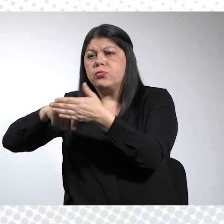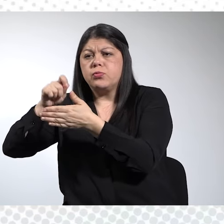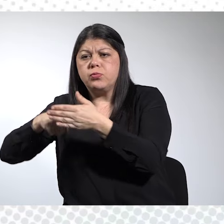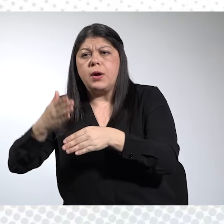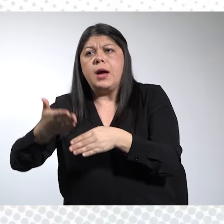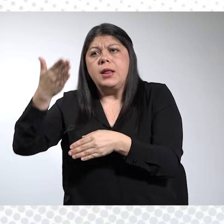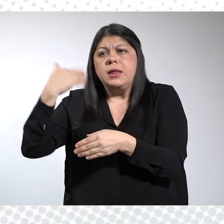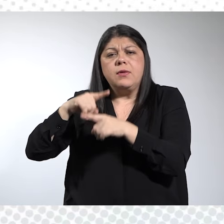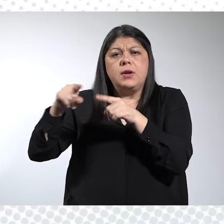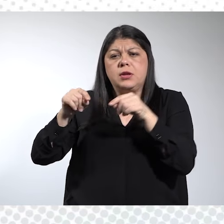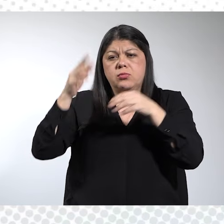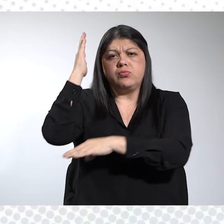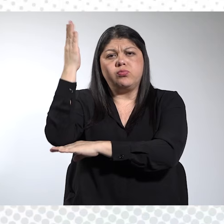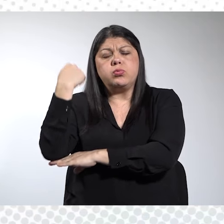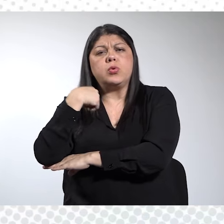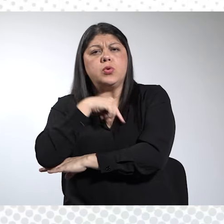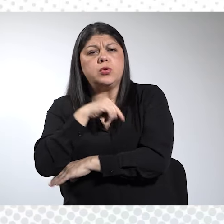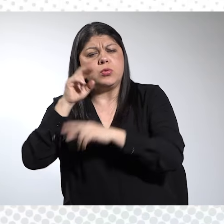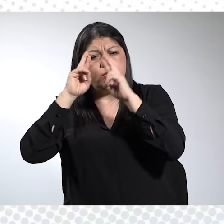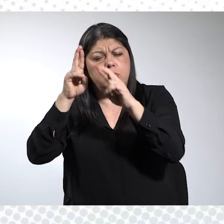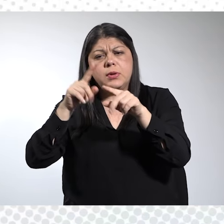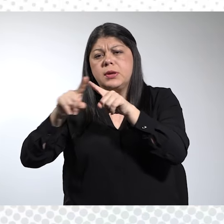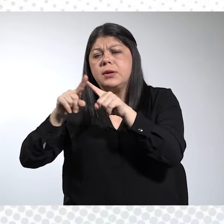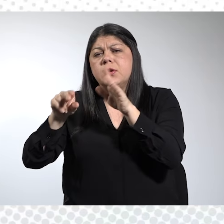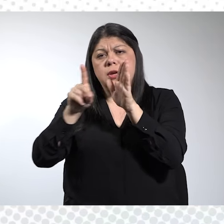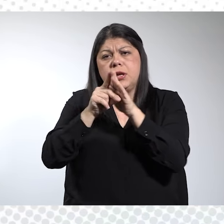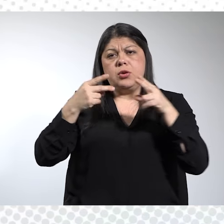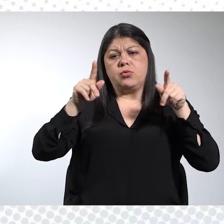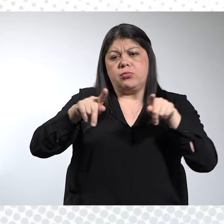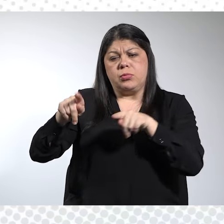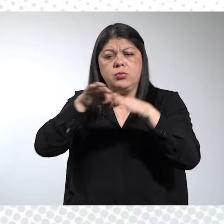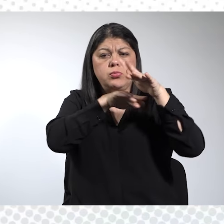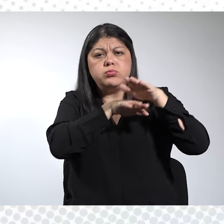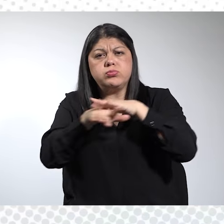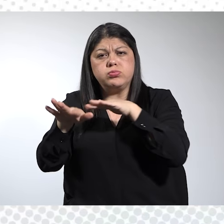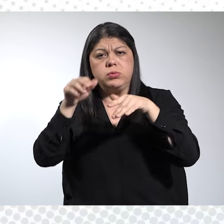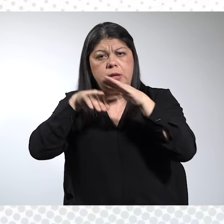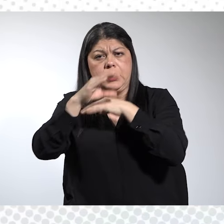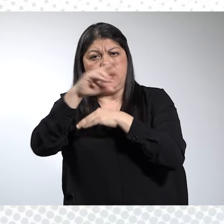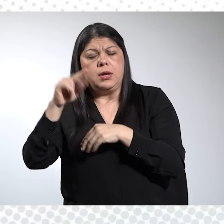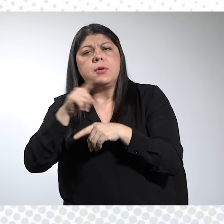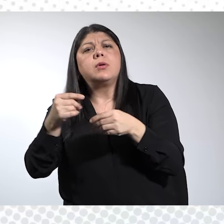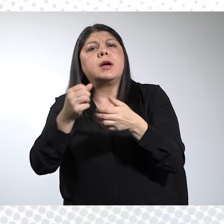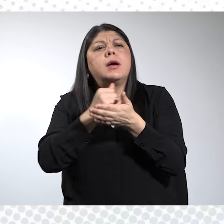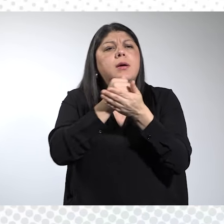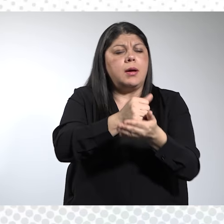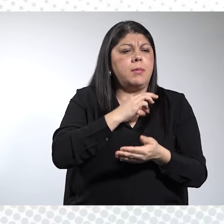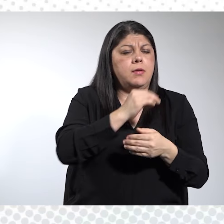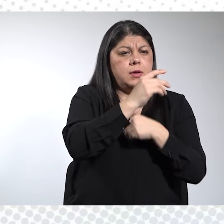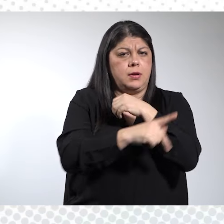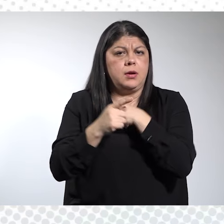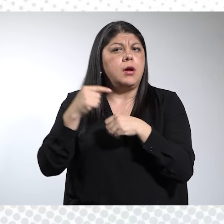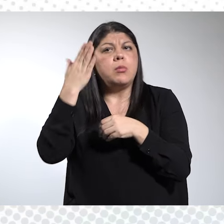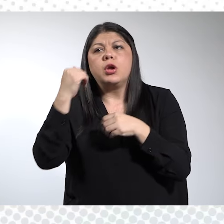firmado ante muchísimos foros y hemos dicho que vamos a respetar los derechos de las poblaciones migrantes siempre y cuando vengan a aportar a este país,